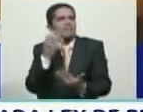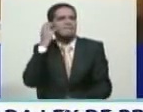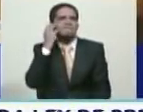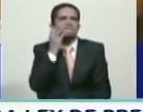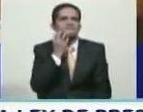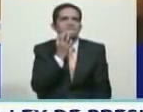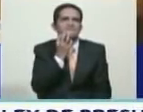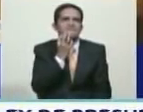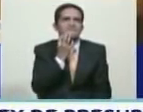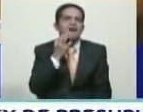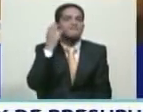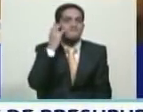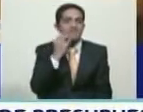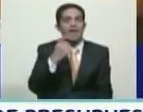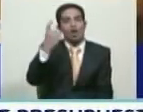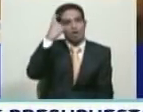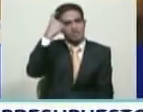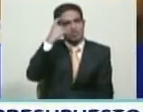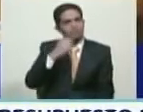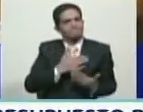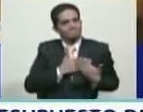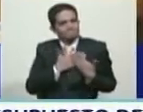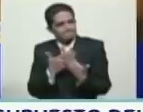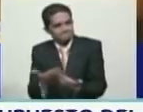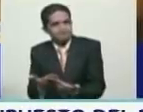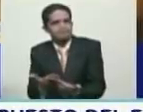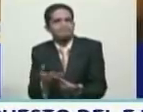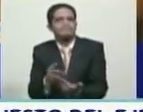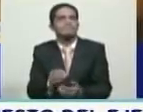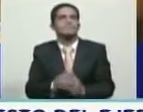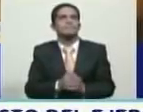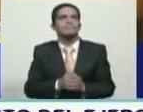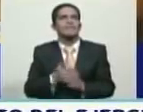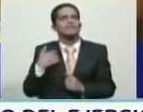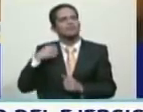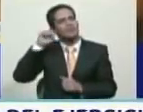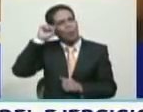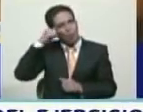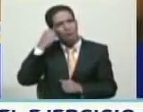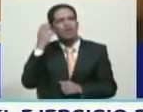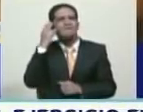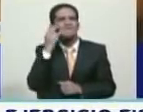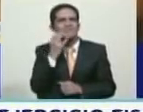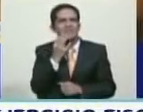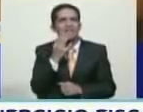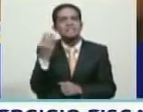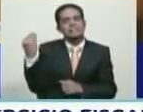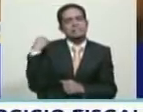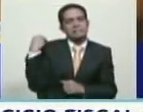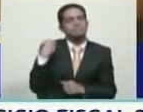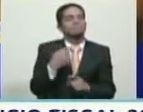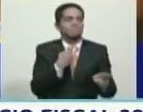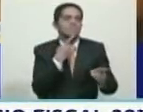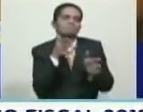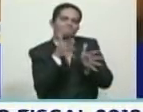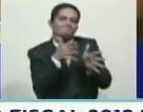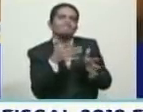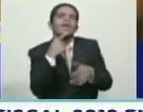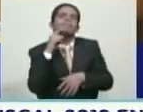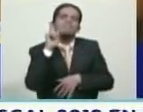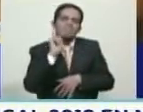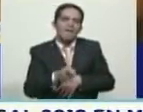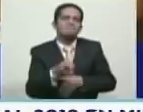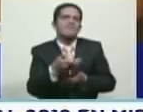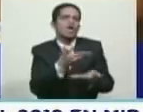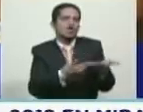Fidel nos enseñó a ser solidarios. Y me acuerdo siempre de Fidel, una vez me dijo: Evo, hay que compartir lo poco que